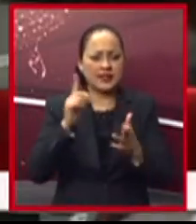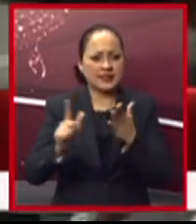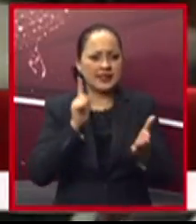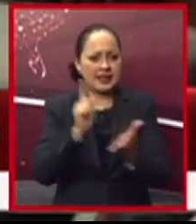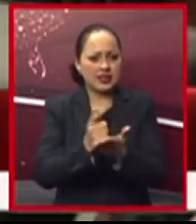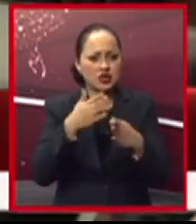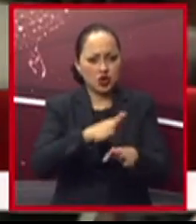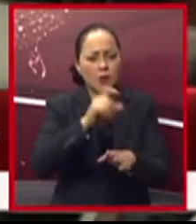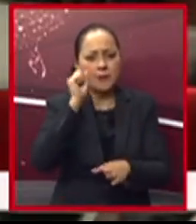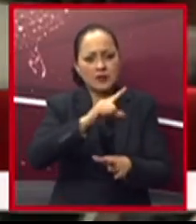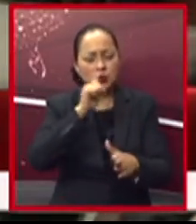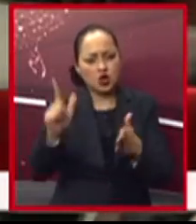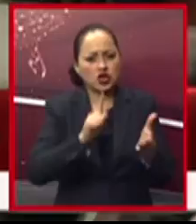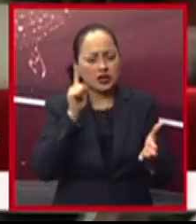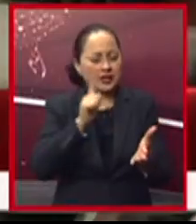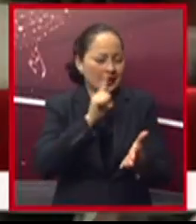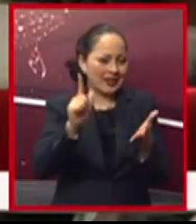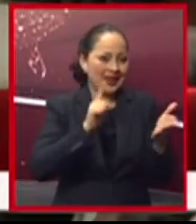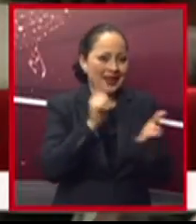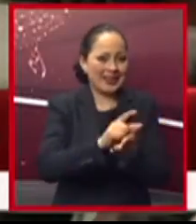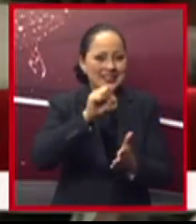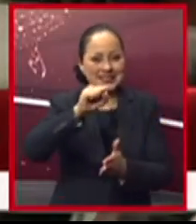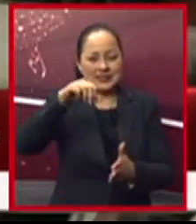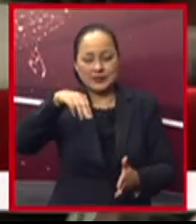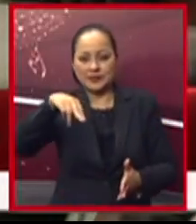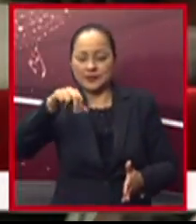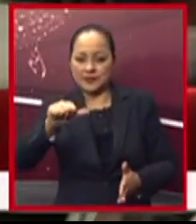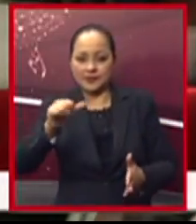de las leyes secundarias en materia anticorrupción.